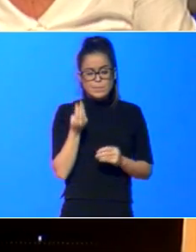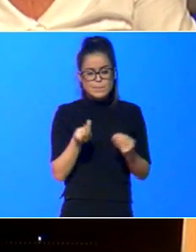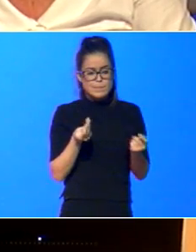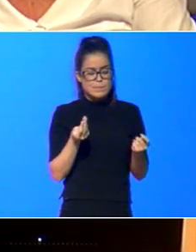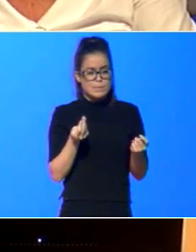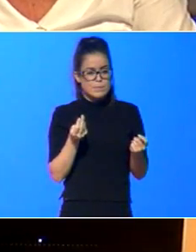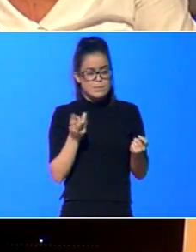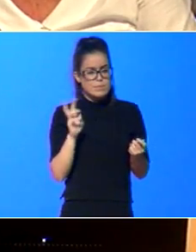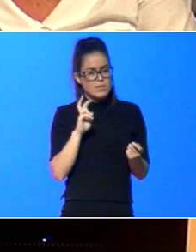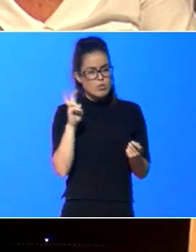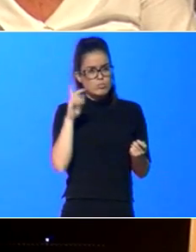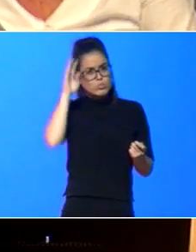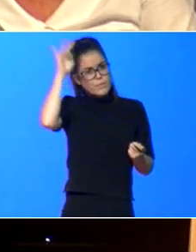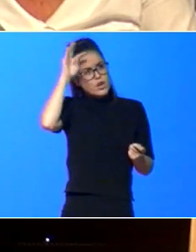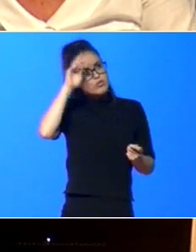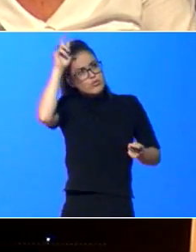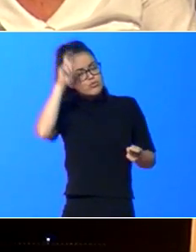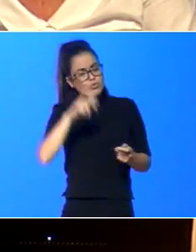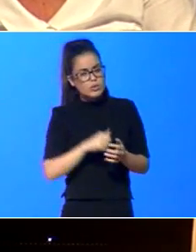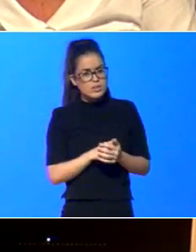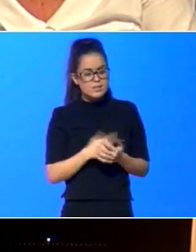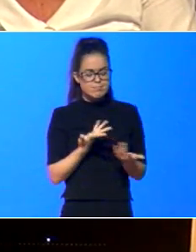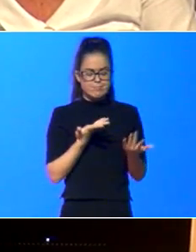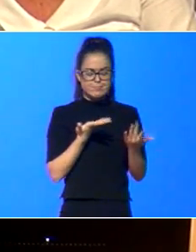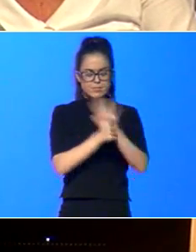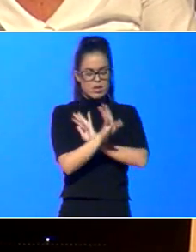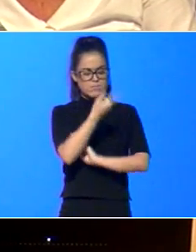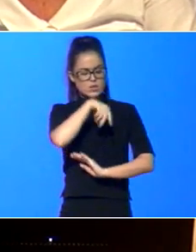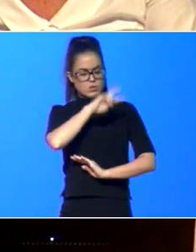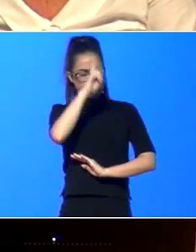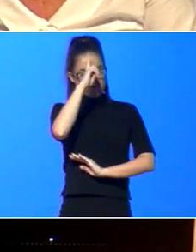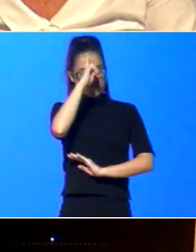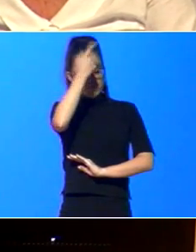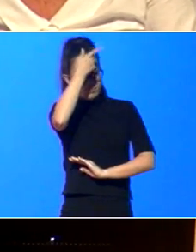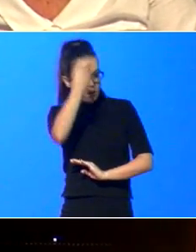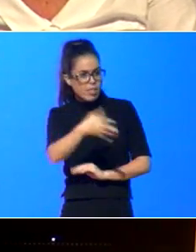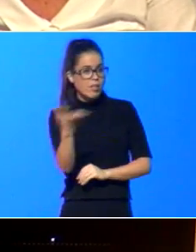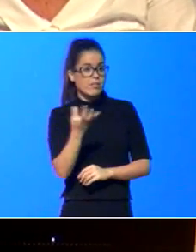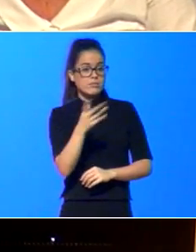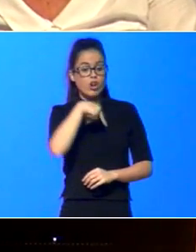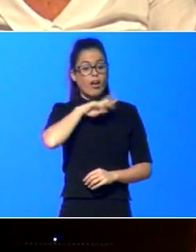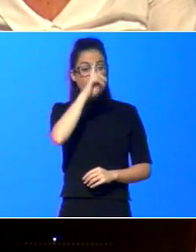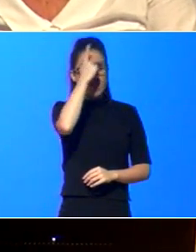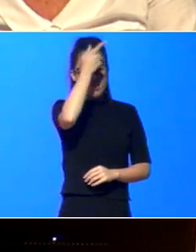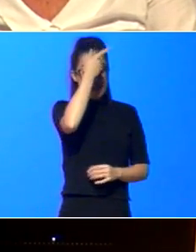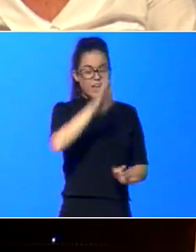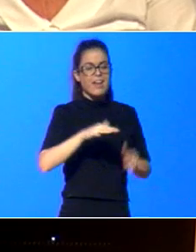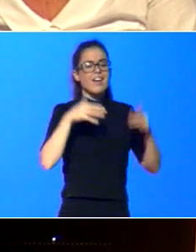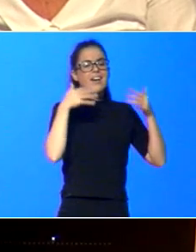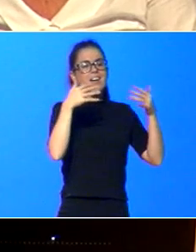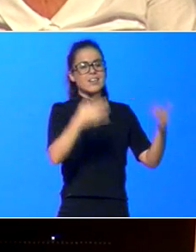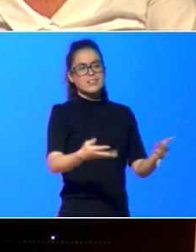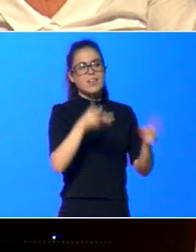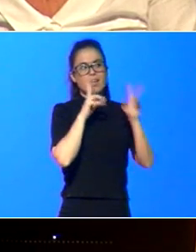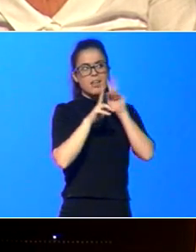beste filosofi bat. Hau da, guk txipa aldatu behar dugula, ez da? Eta txipa aldatzen dugunean, azten gara beste modu batera